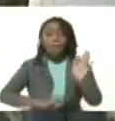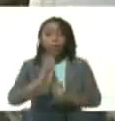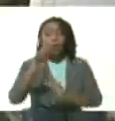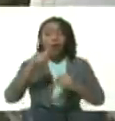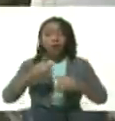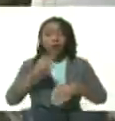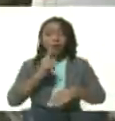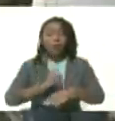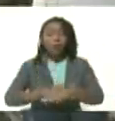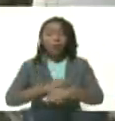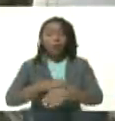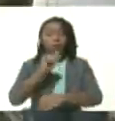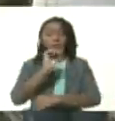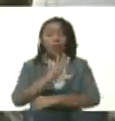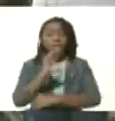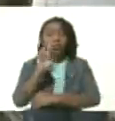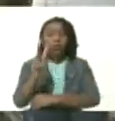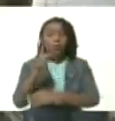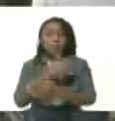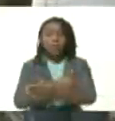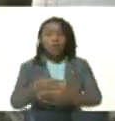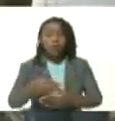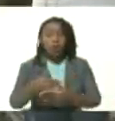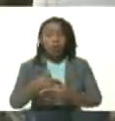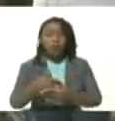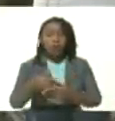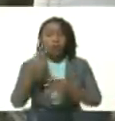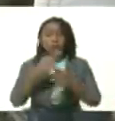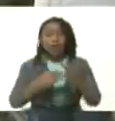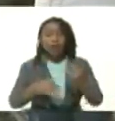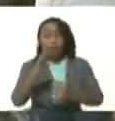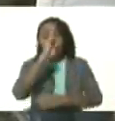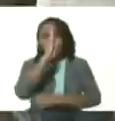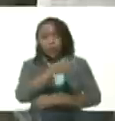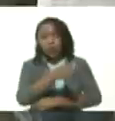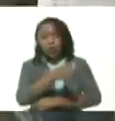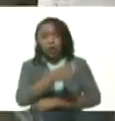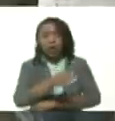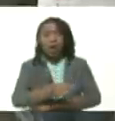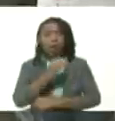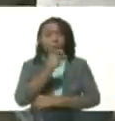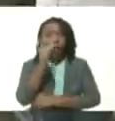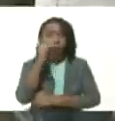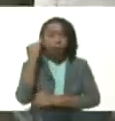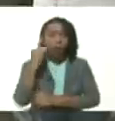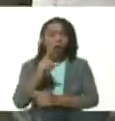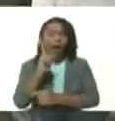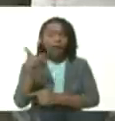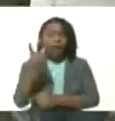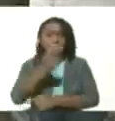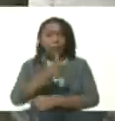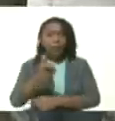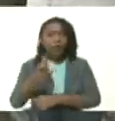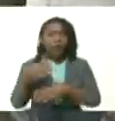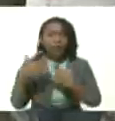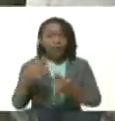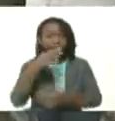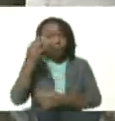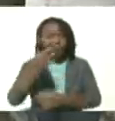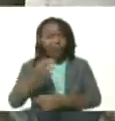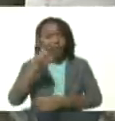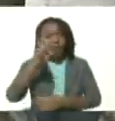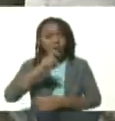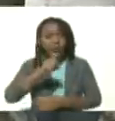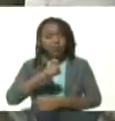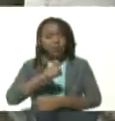este momento también 52 millones de dosis que le llegan directamente al abuelo, a la abuela, a esa persona que de verdad necesita